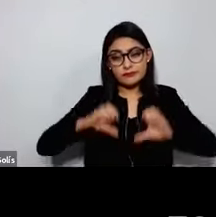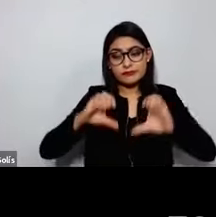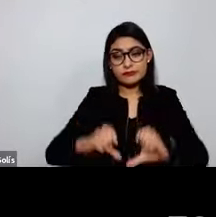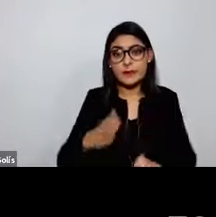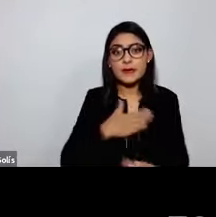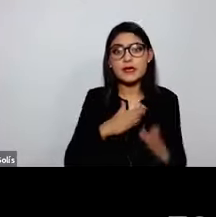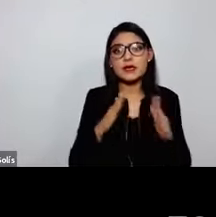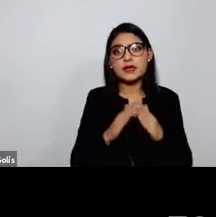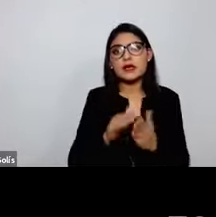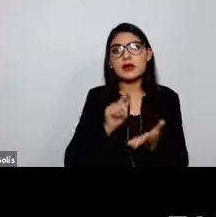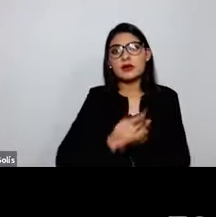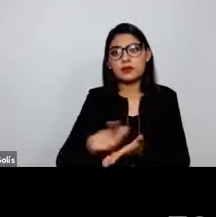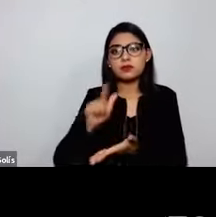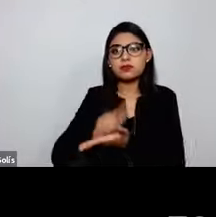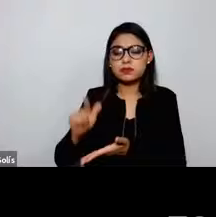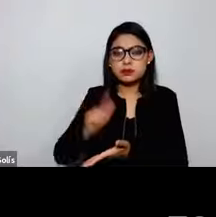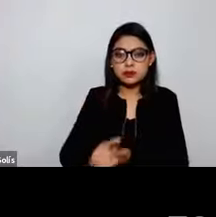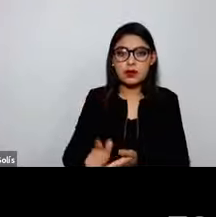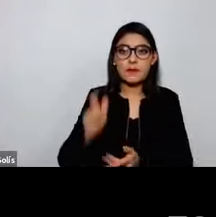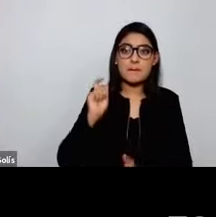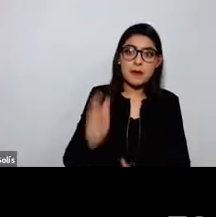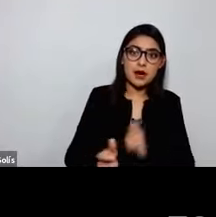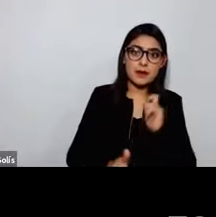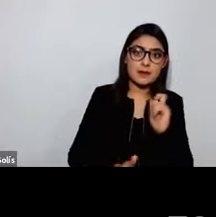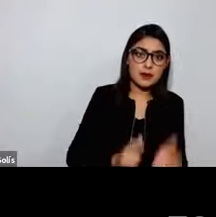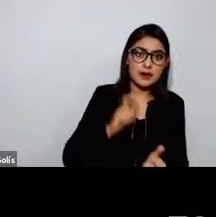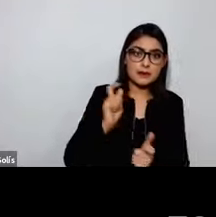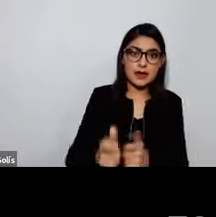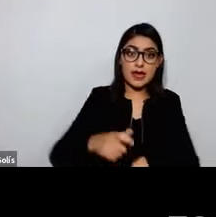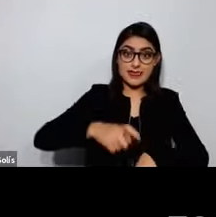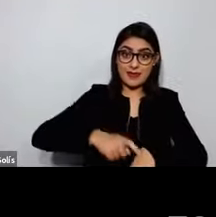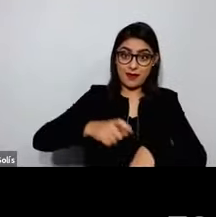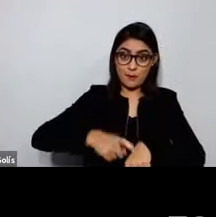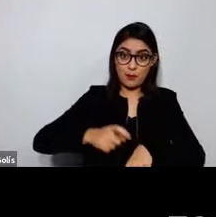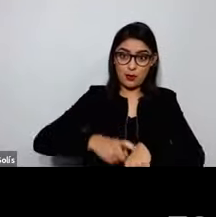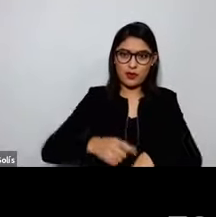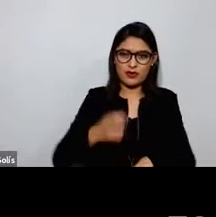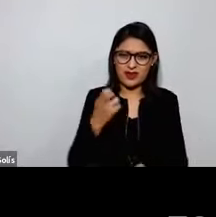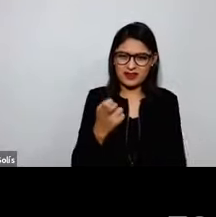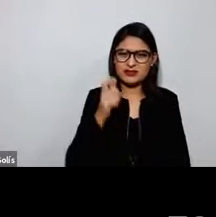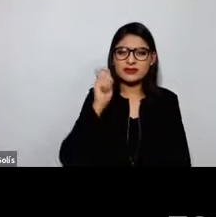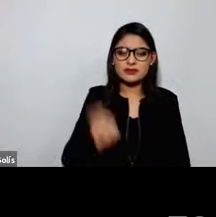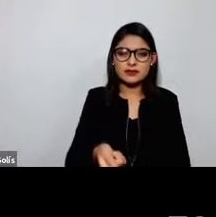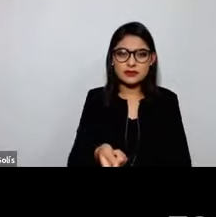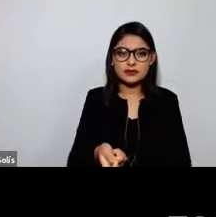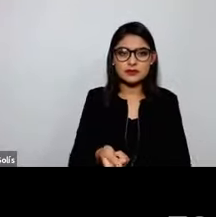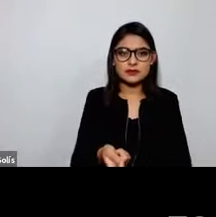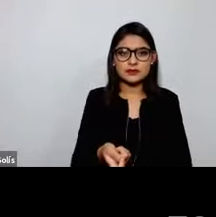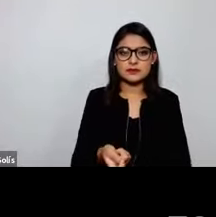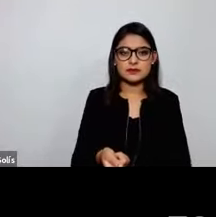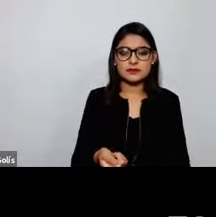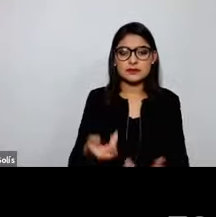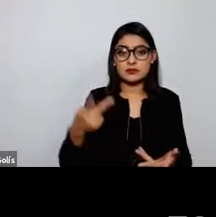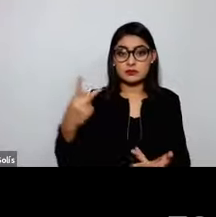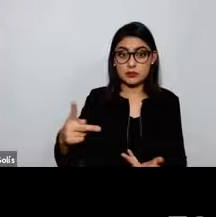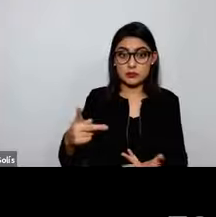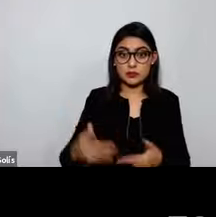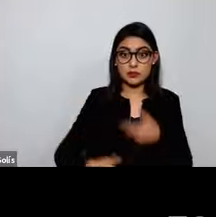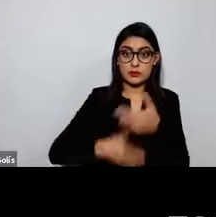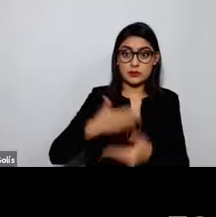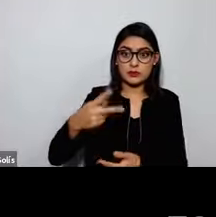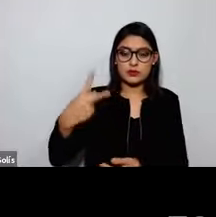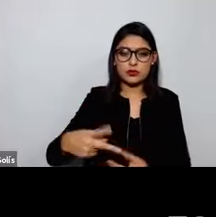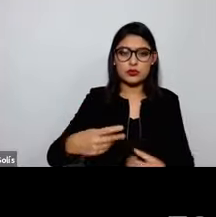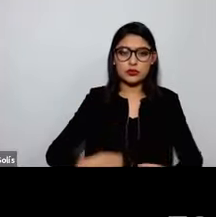su casa, a pagar las cuentas, a una serie de cosas que tienen un impacto